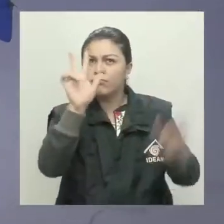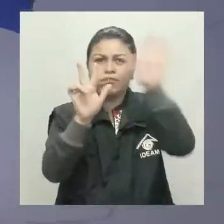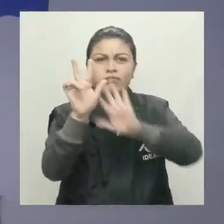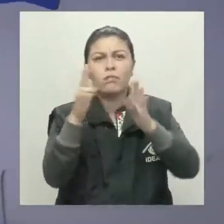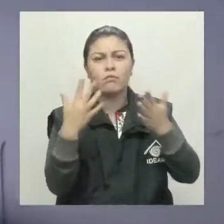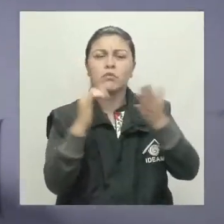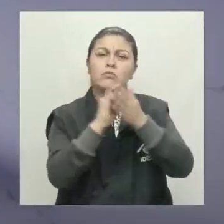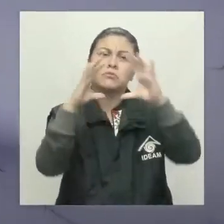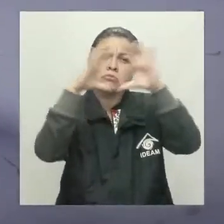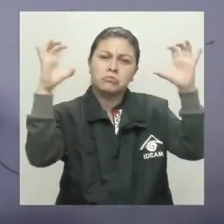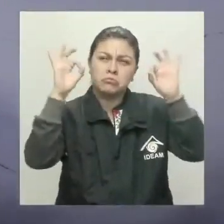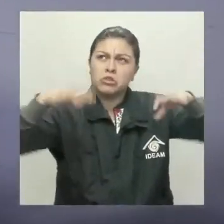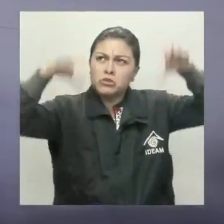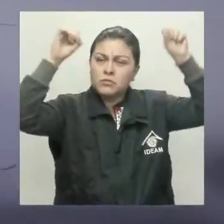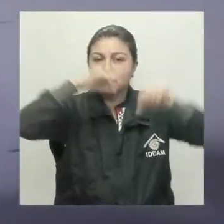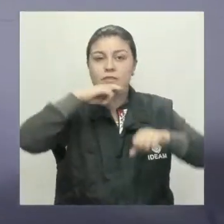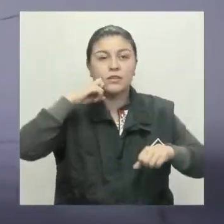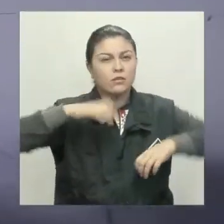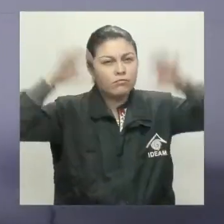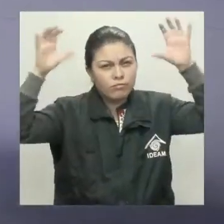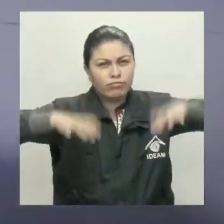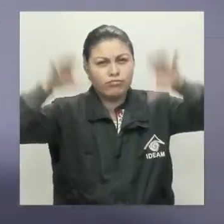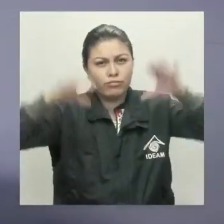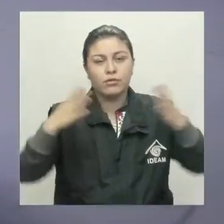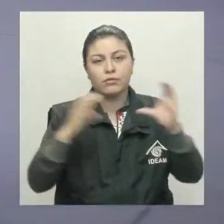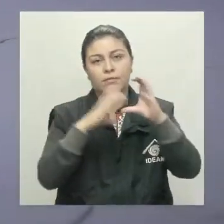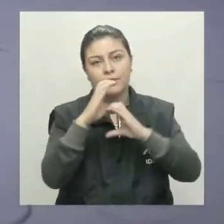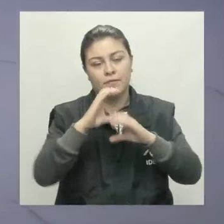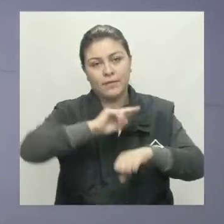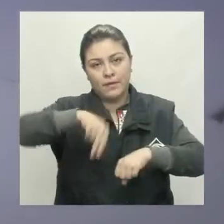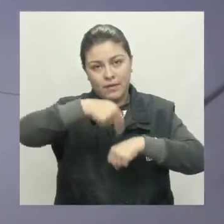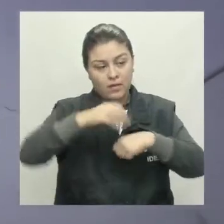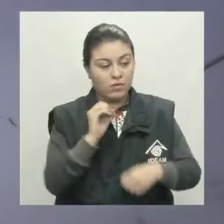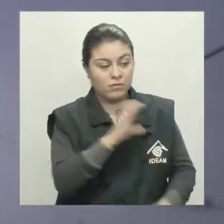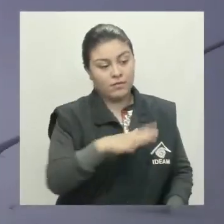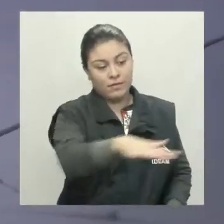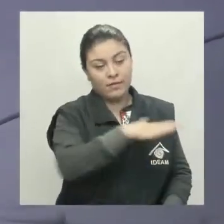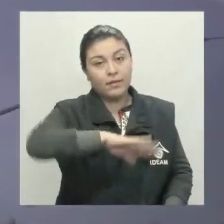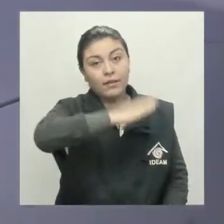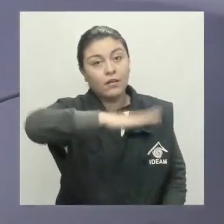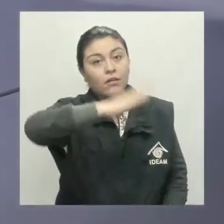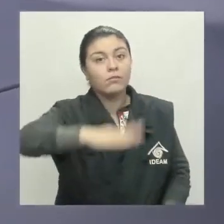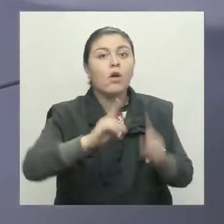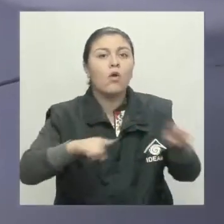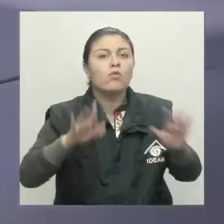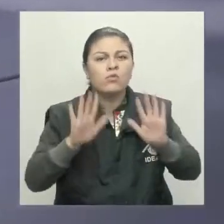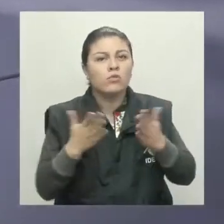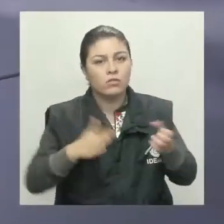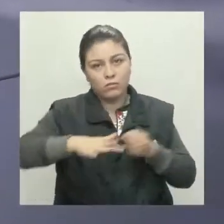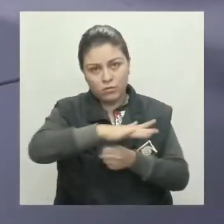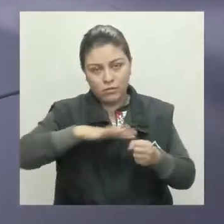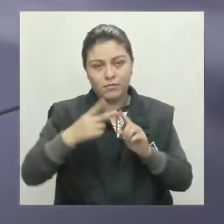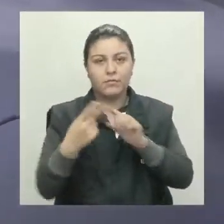del área y lluvias ligeras en zonas del Cauca y Nariño, occidente de Antioquia, algunos sectores dispersos de Cundinamarca,